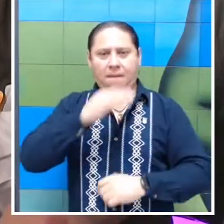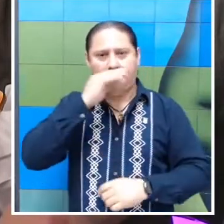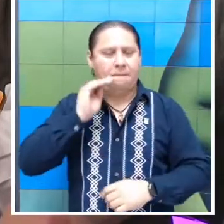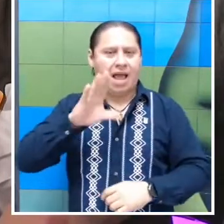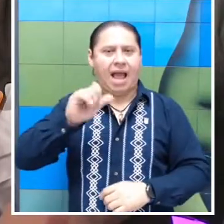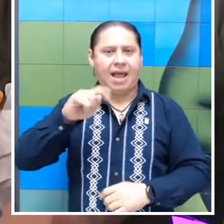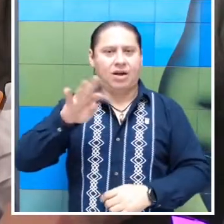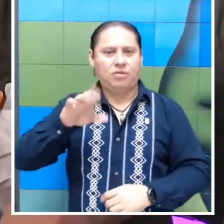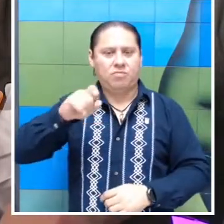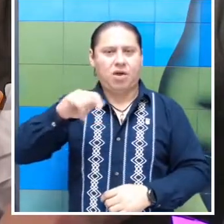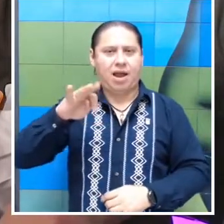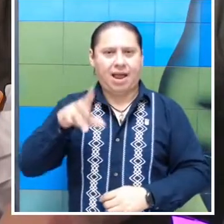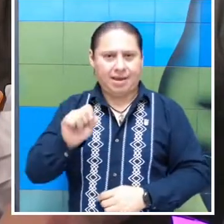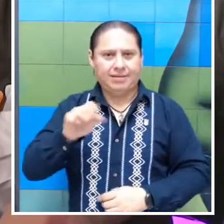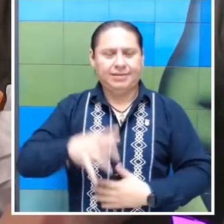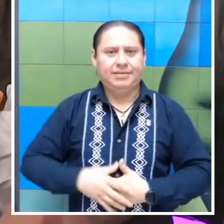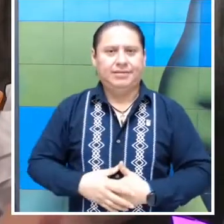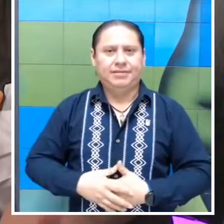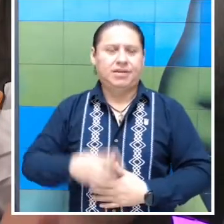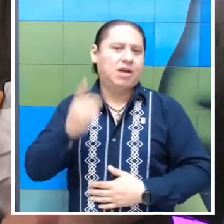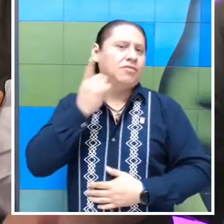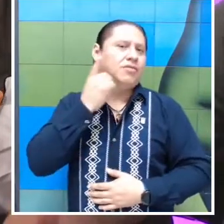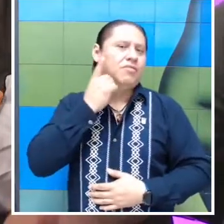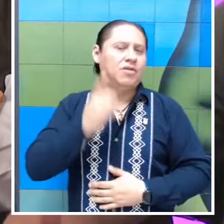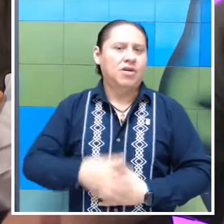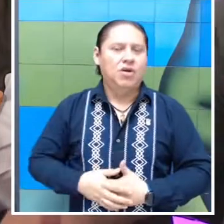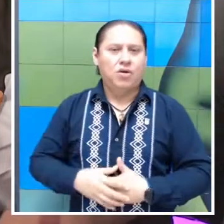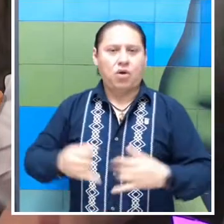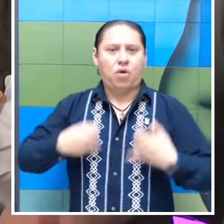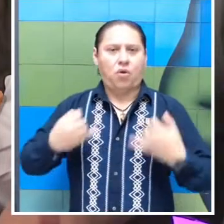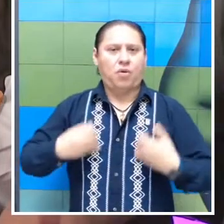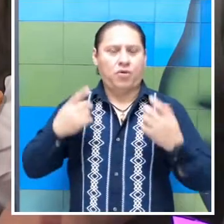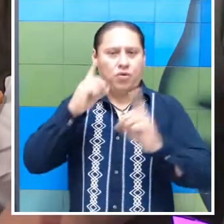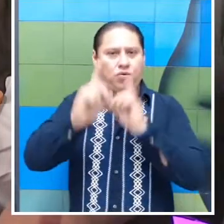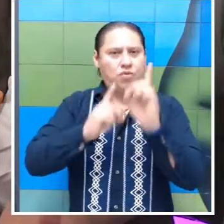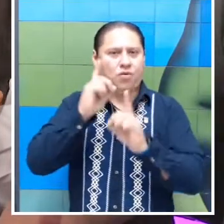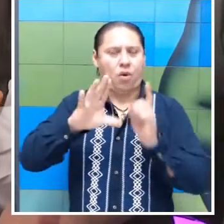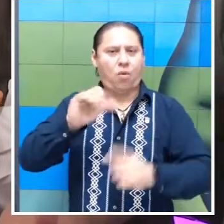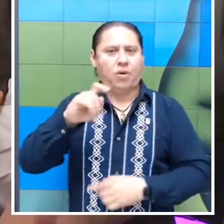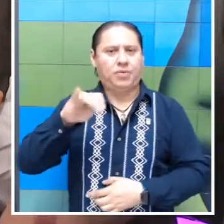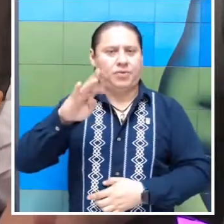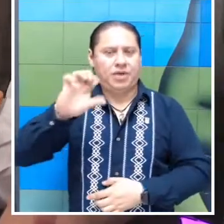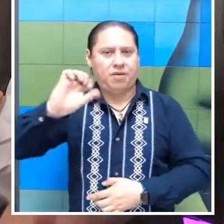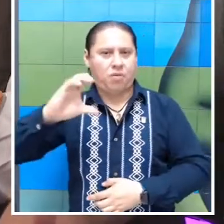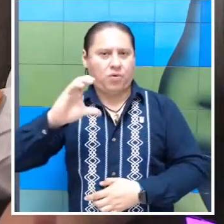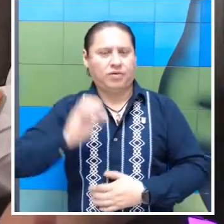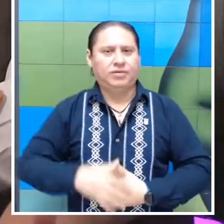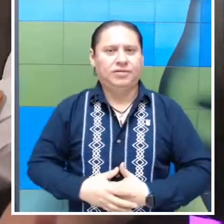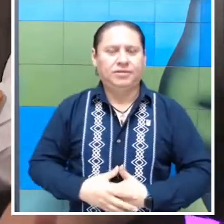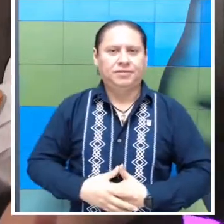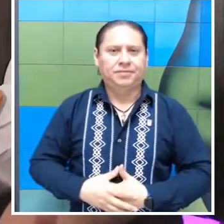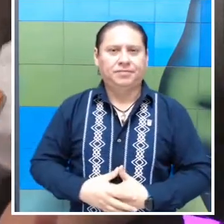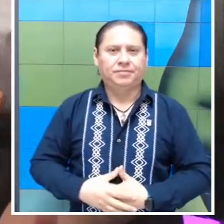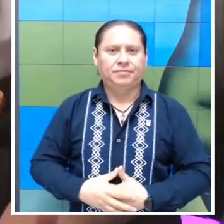Morales, a nuestro diputado de la Juventud y el Deporte, Cuauhtémoc